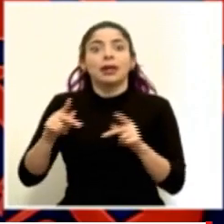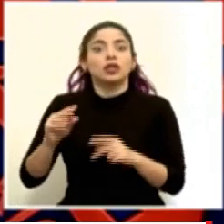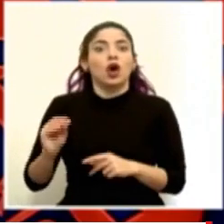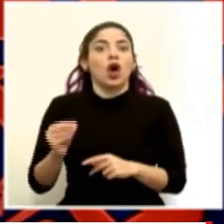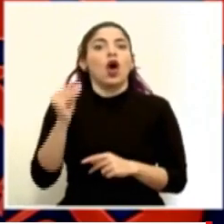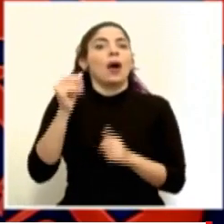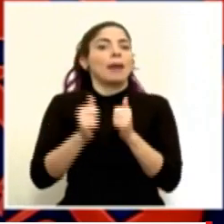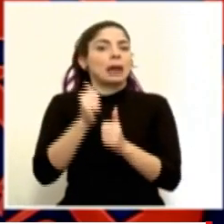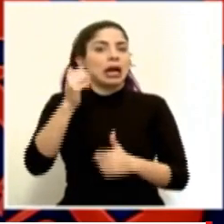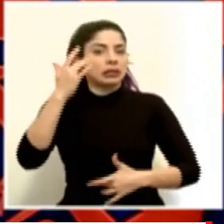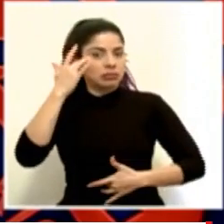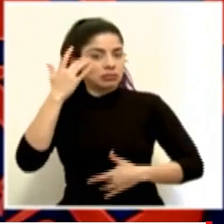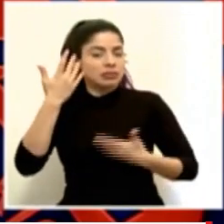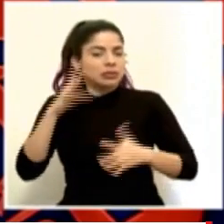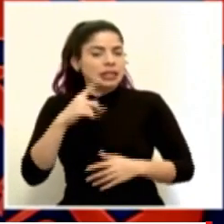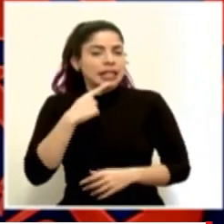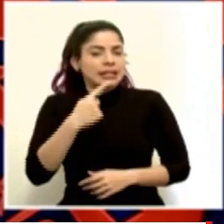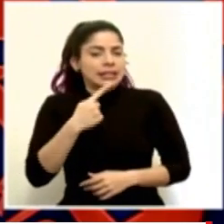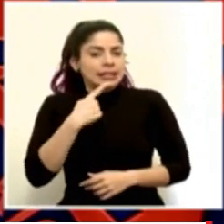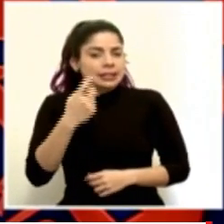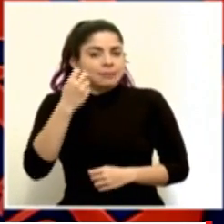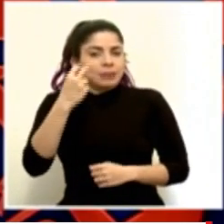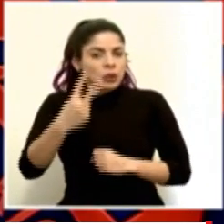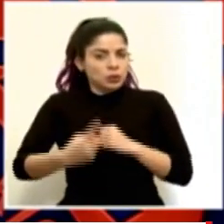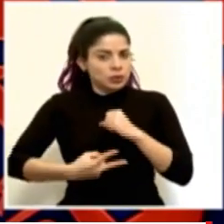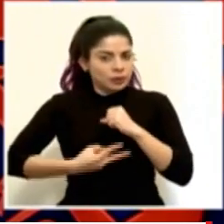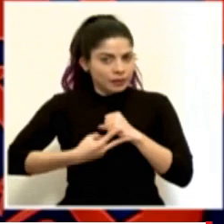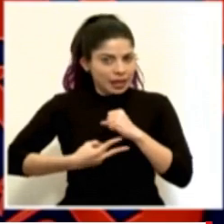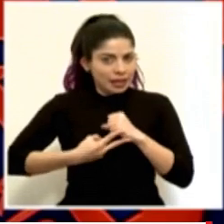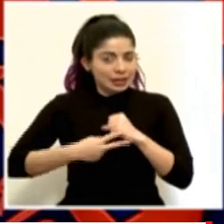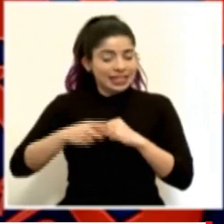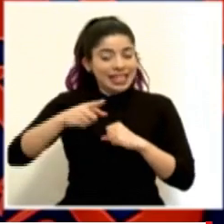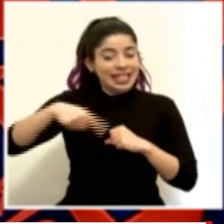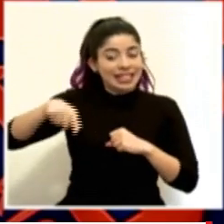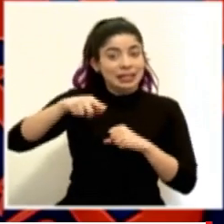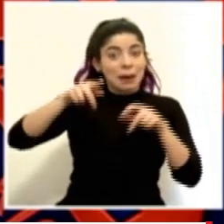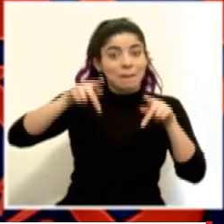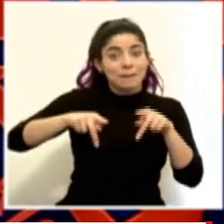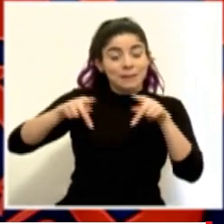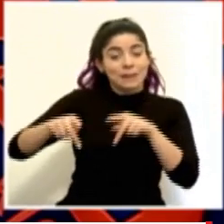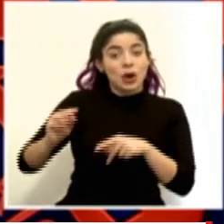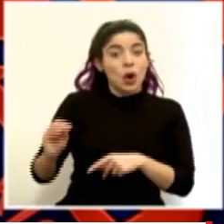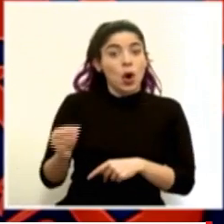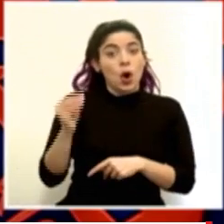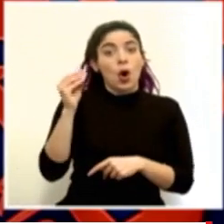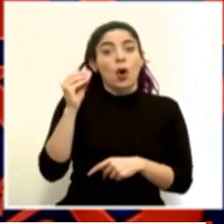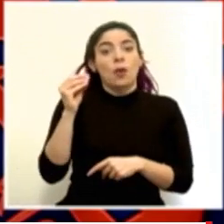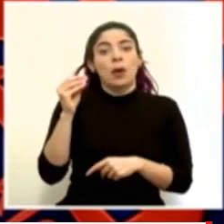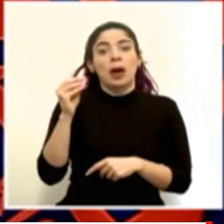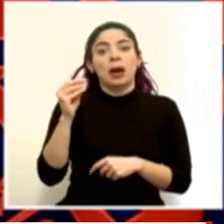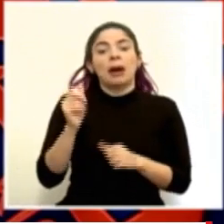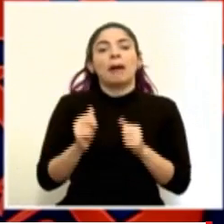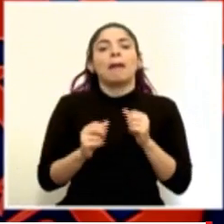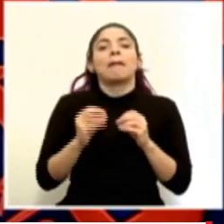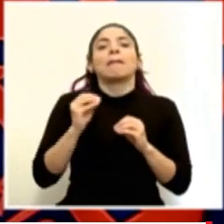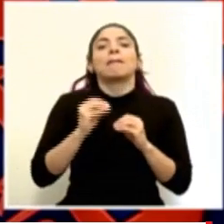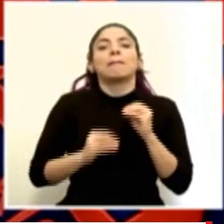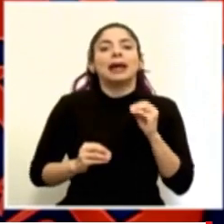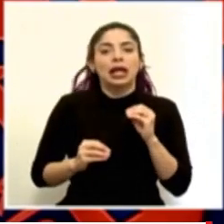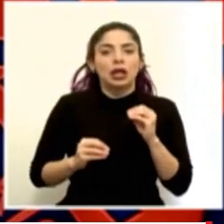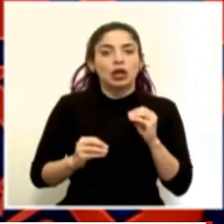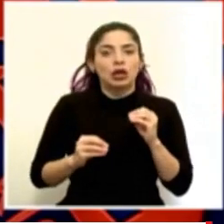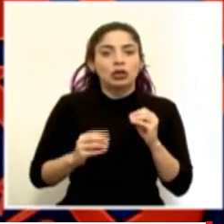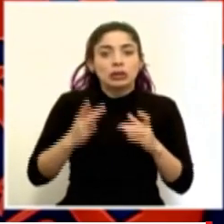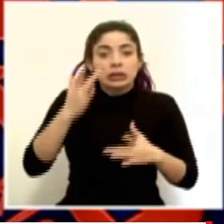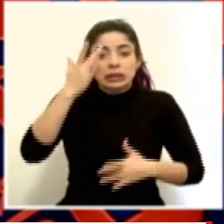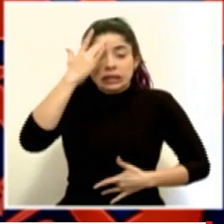joven. Como hemos reiterado numerosas veces, tiende a ser la población que menos se complica